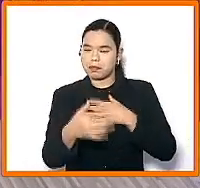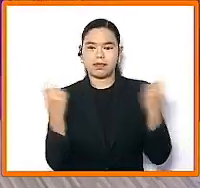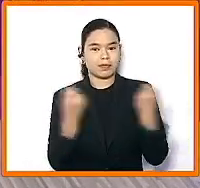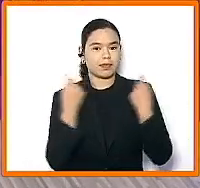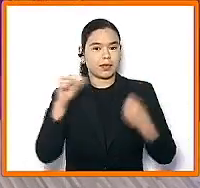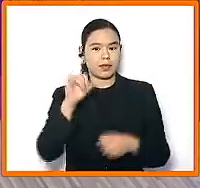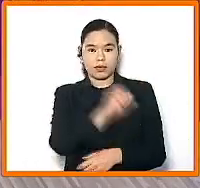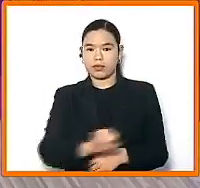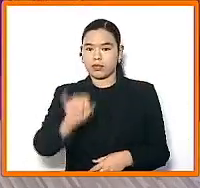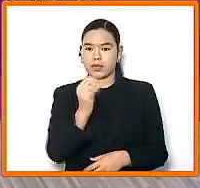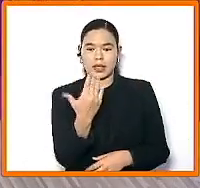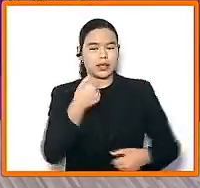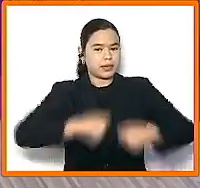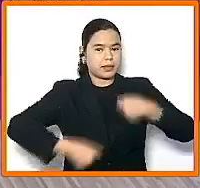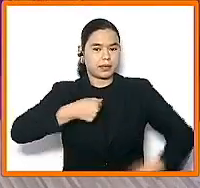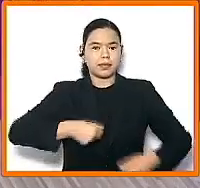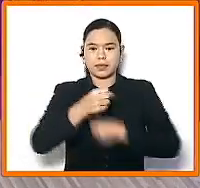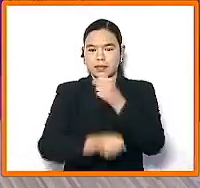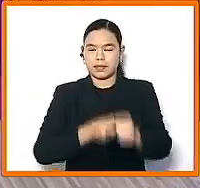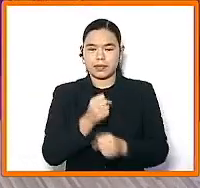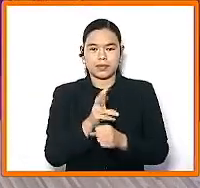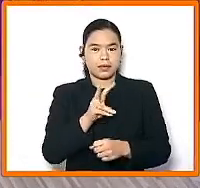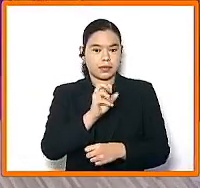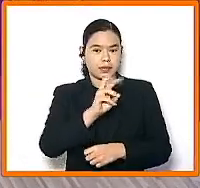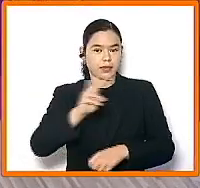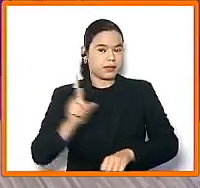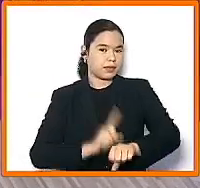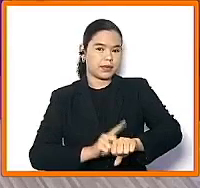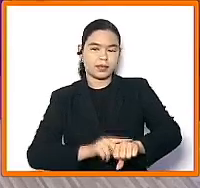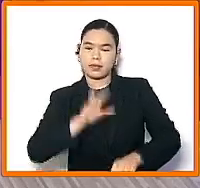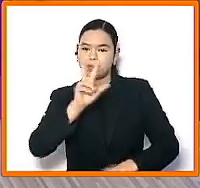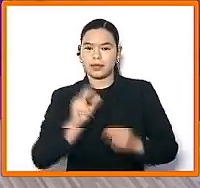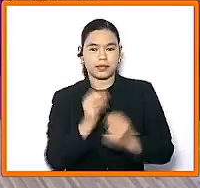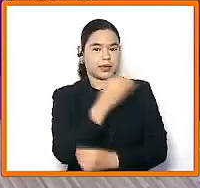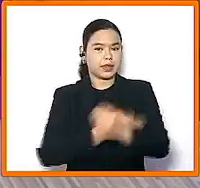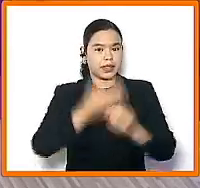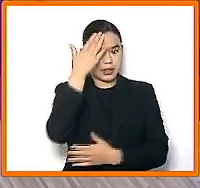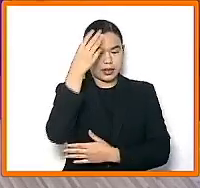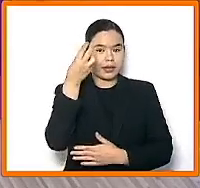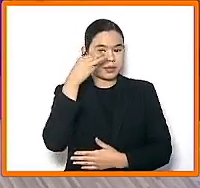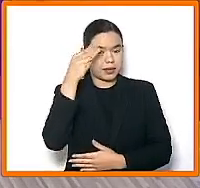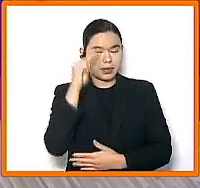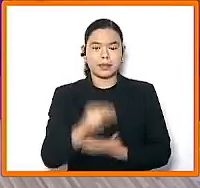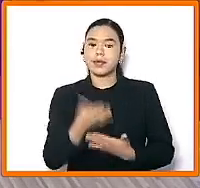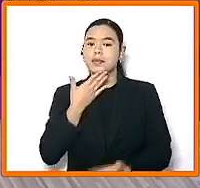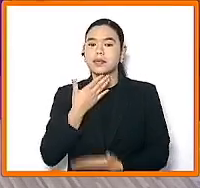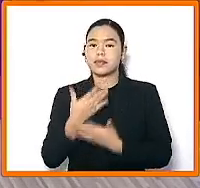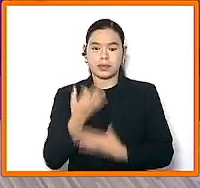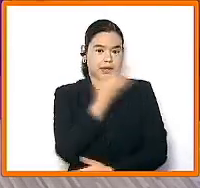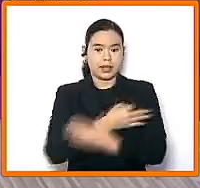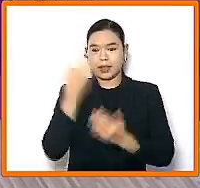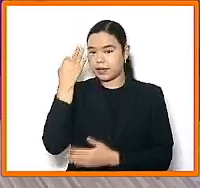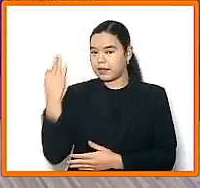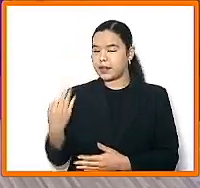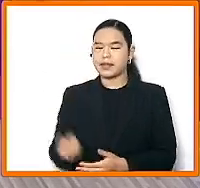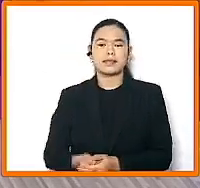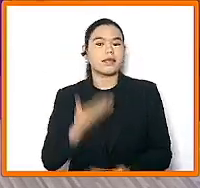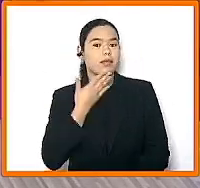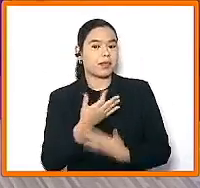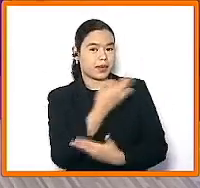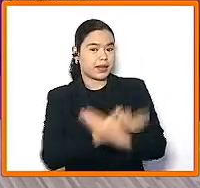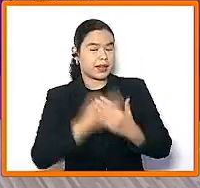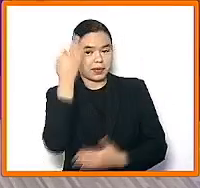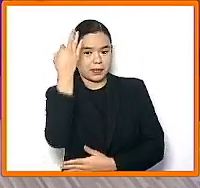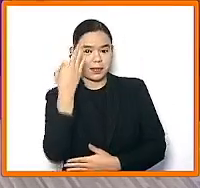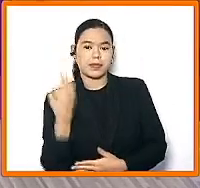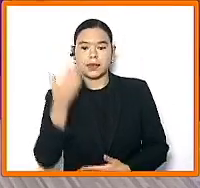jueves 15 de septiembre del año 2022. Son las 3 en punto de la tarde y te saluda Milka Torres. Buenas tardes, Francini. Muy buenas tardes, te saluda